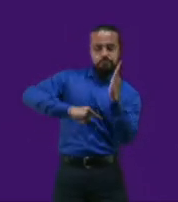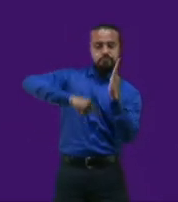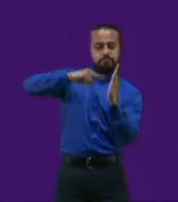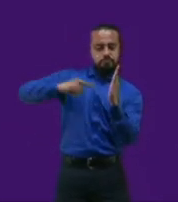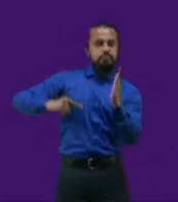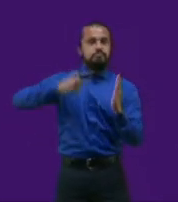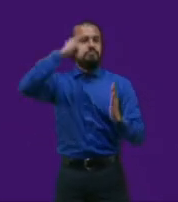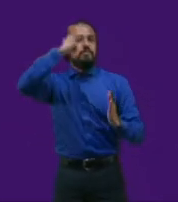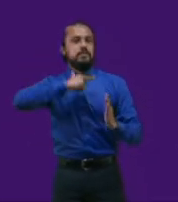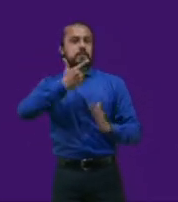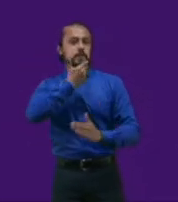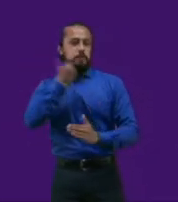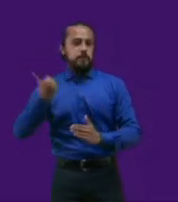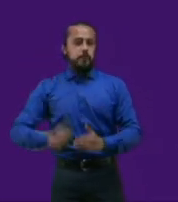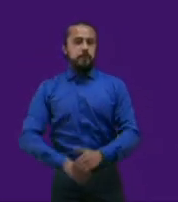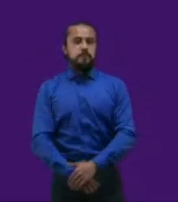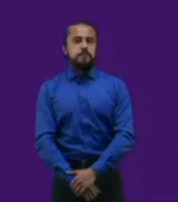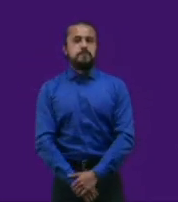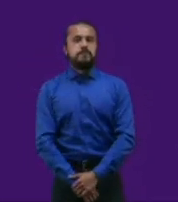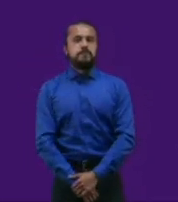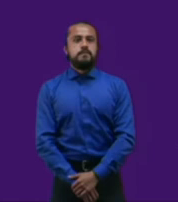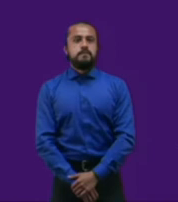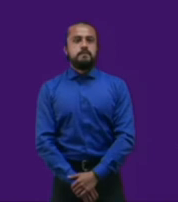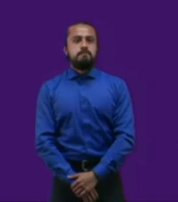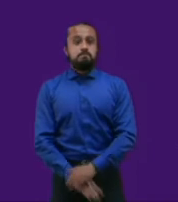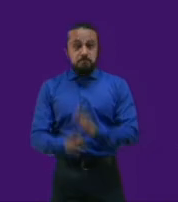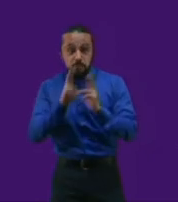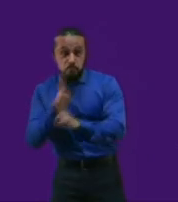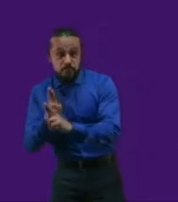sí, ahí te respondí. Ok,